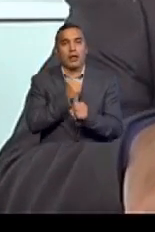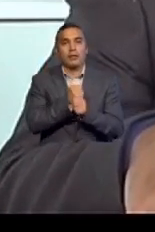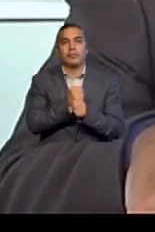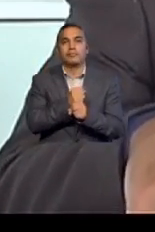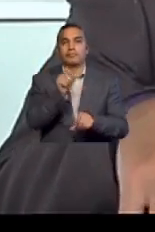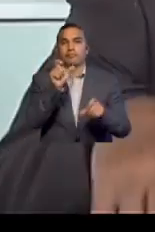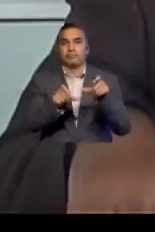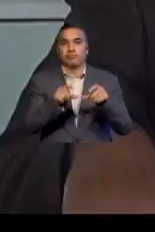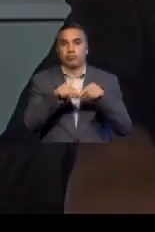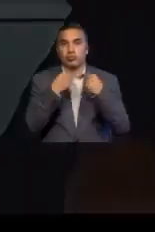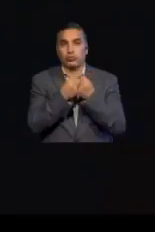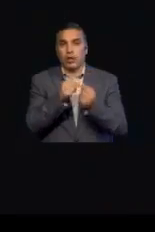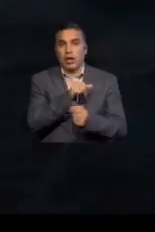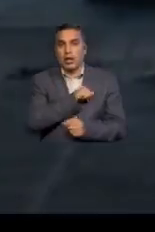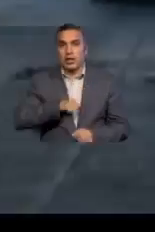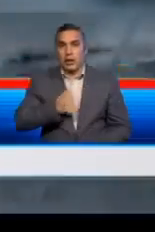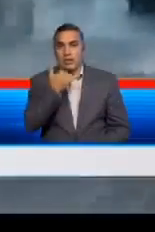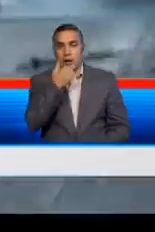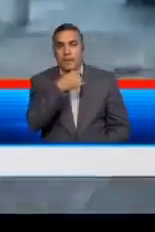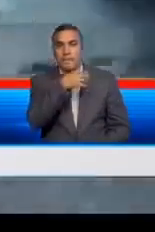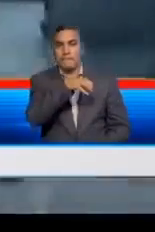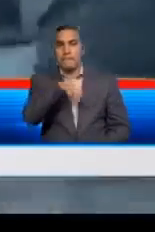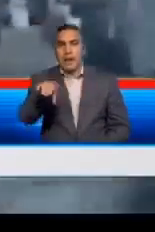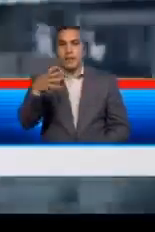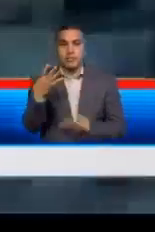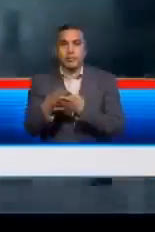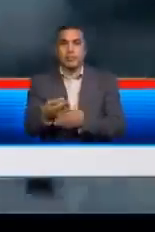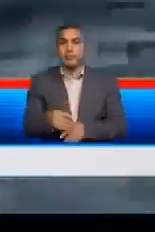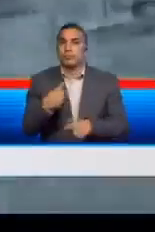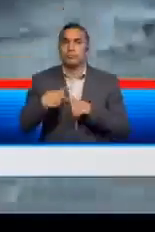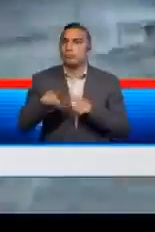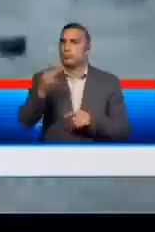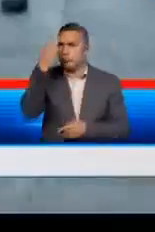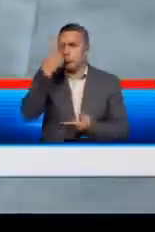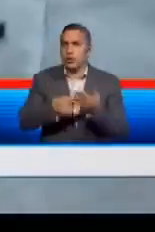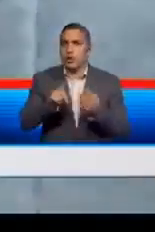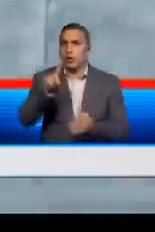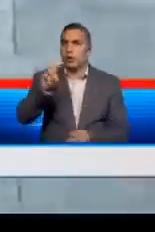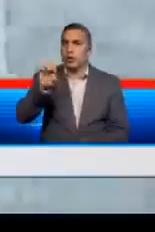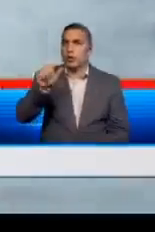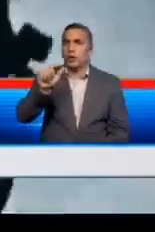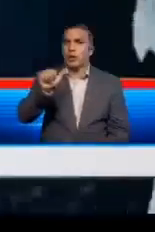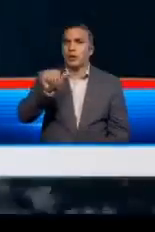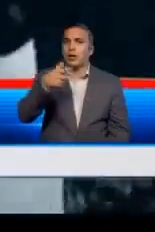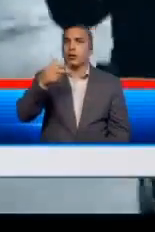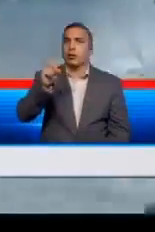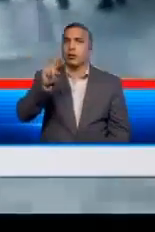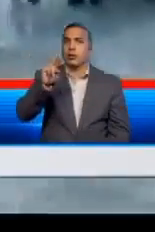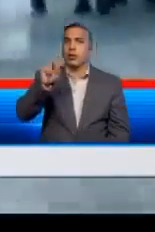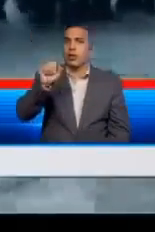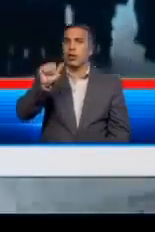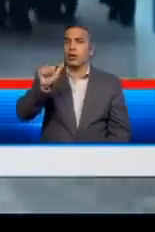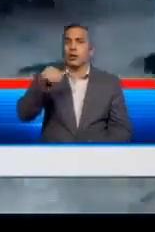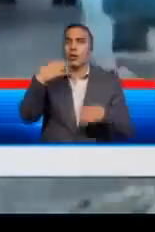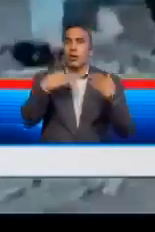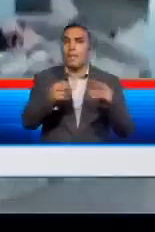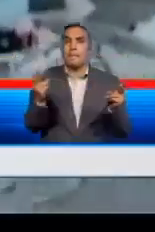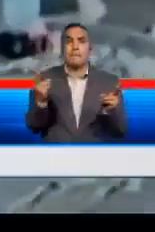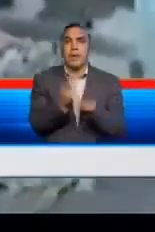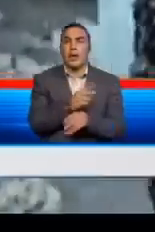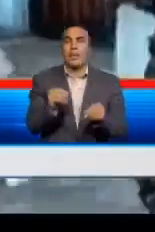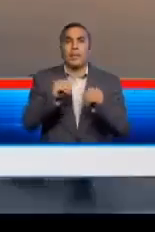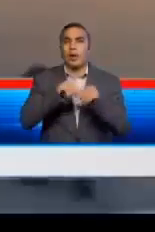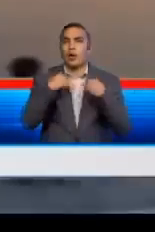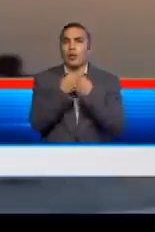separar cierto tipo de conductas. Pero ¿por qué la DEA ubica a los choneros en un nivel superior que otras